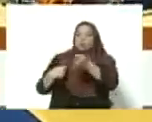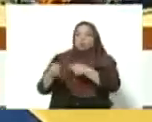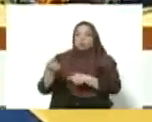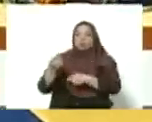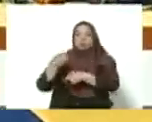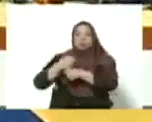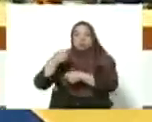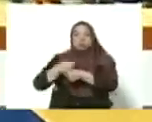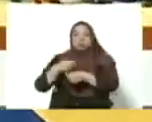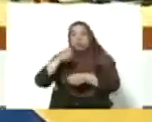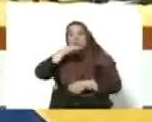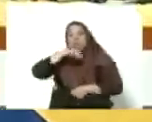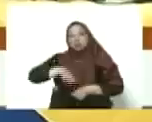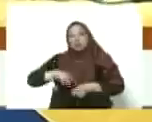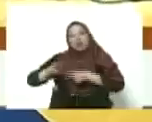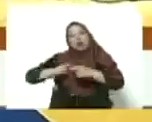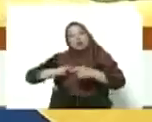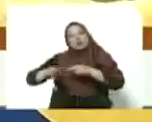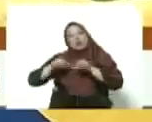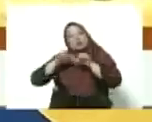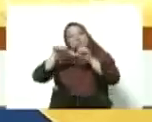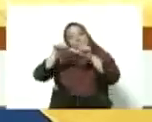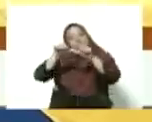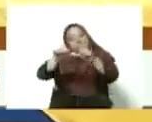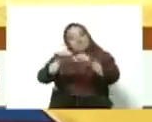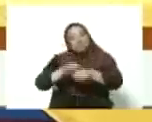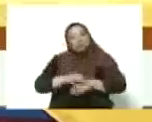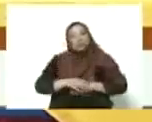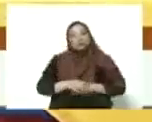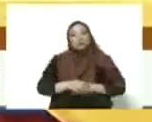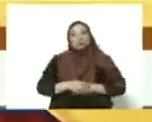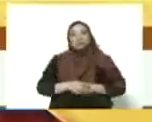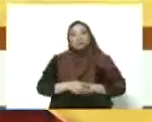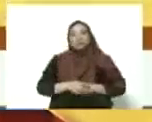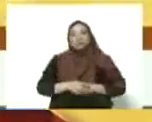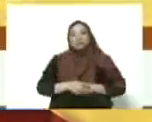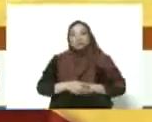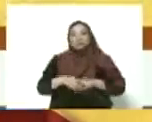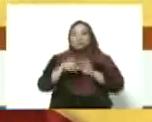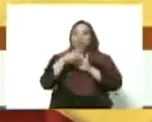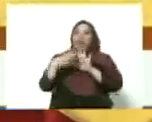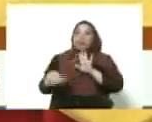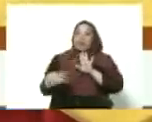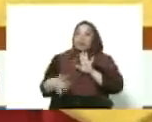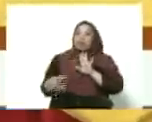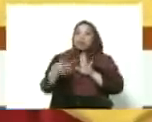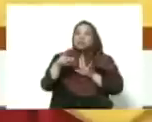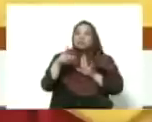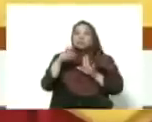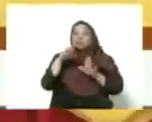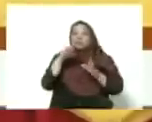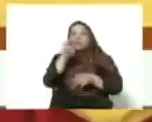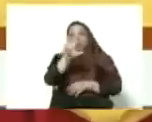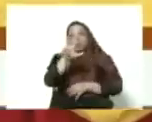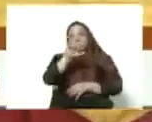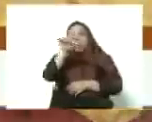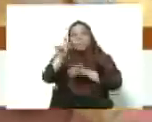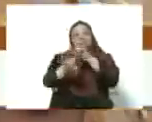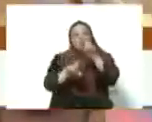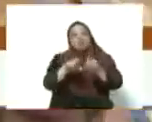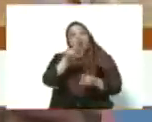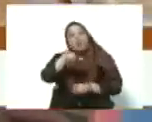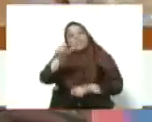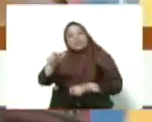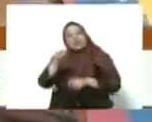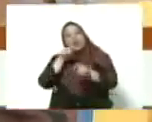permanentes y para la historia. Queremos dar el derecho a la palabra, 3 preguntas, para